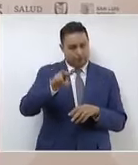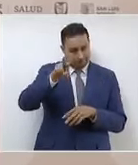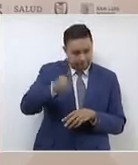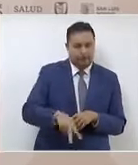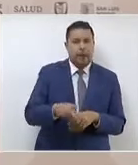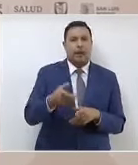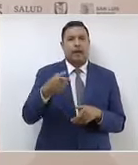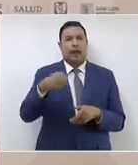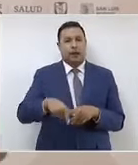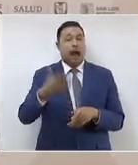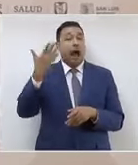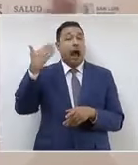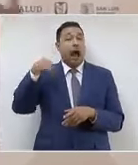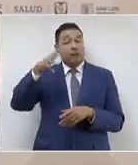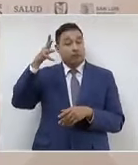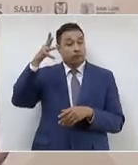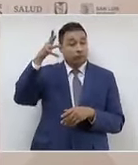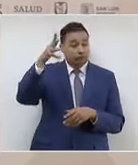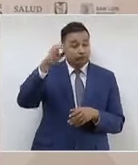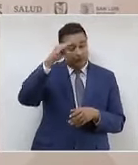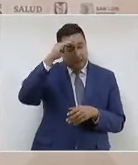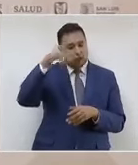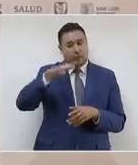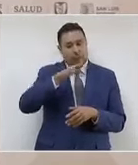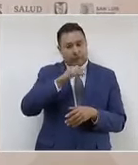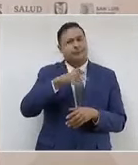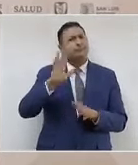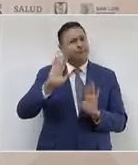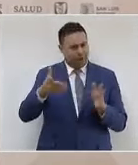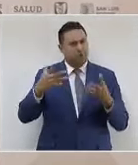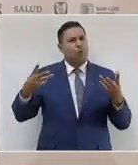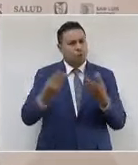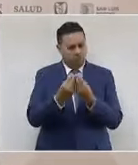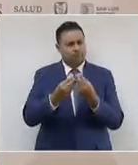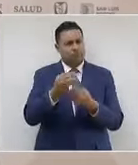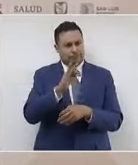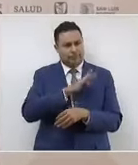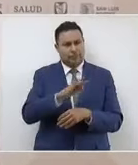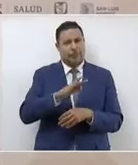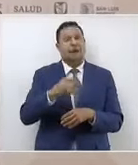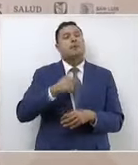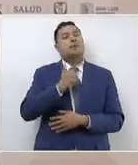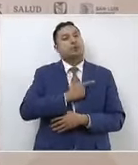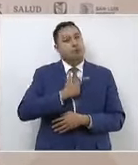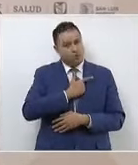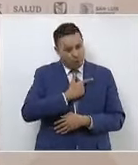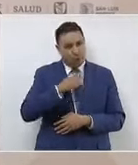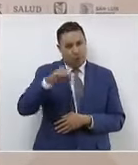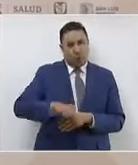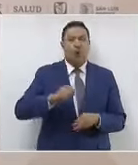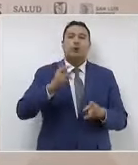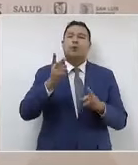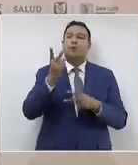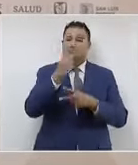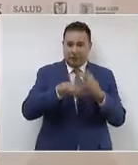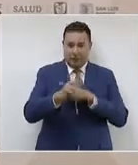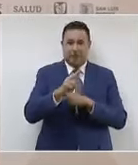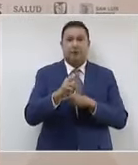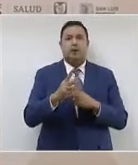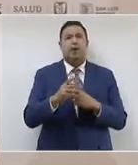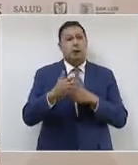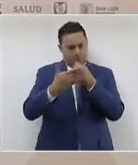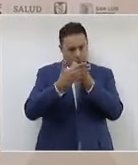esta utopía entre todas y entre todos. A mí me dio mucho gusto estar aquí con ustedes. Voy a